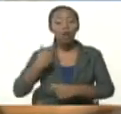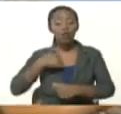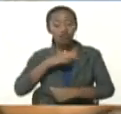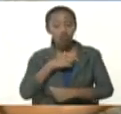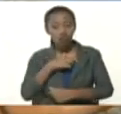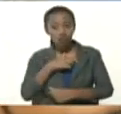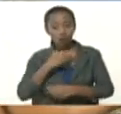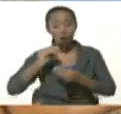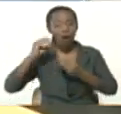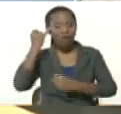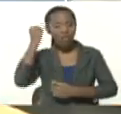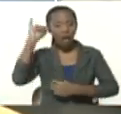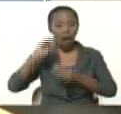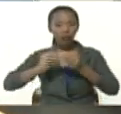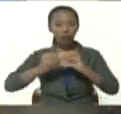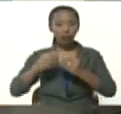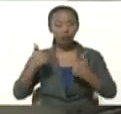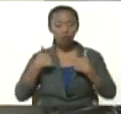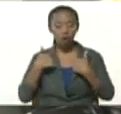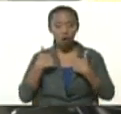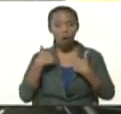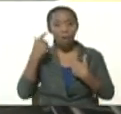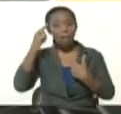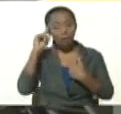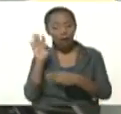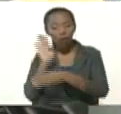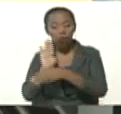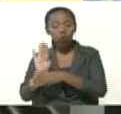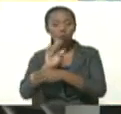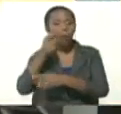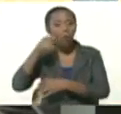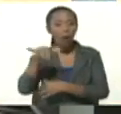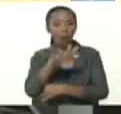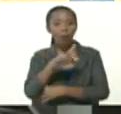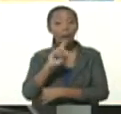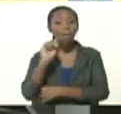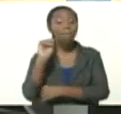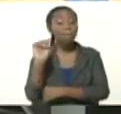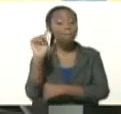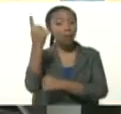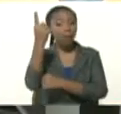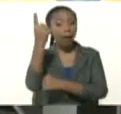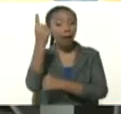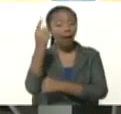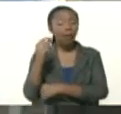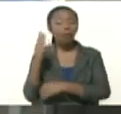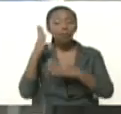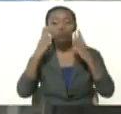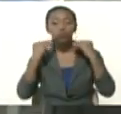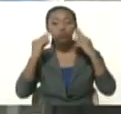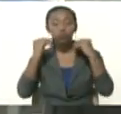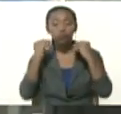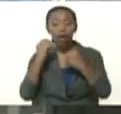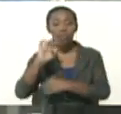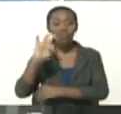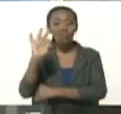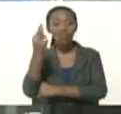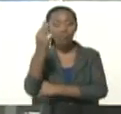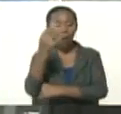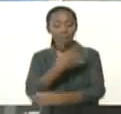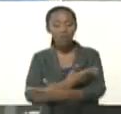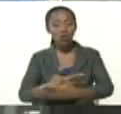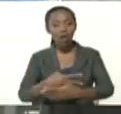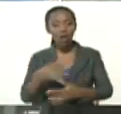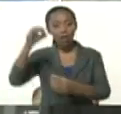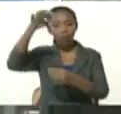proteger al pueblo. El primer experimento masivo que estamos haciendo son los 3 millones de ahorristas. Ya todo eso